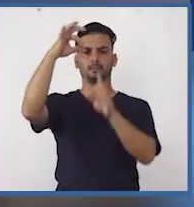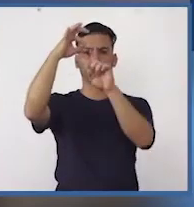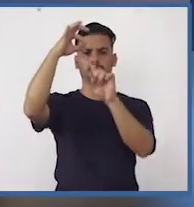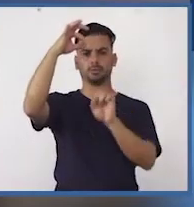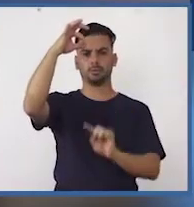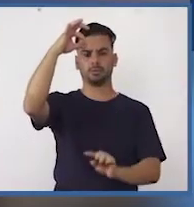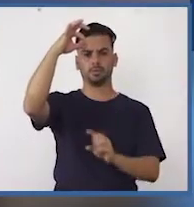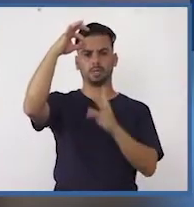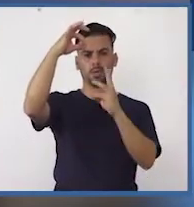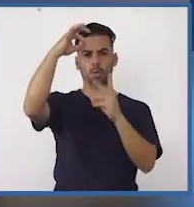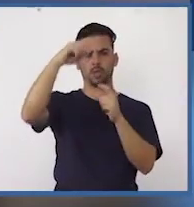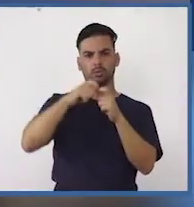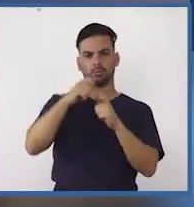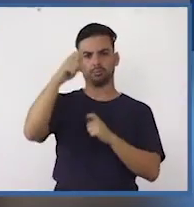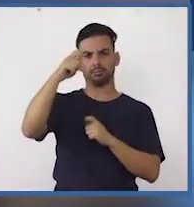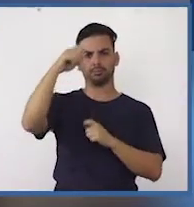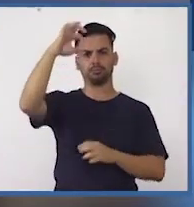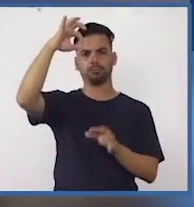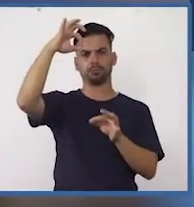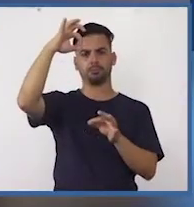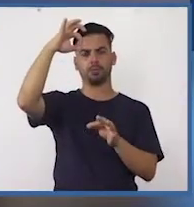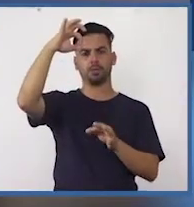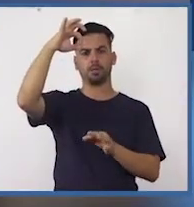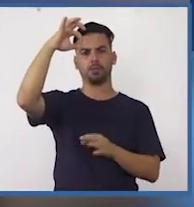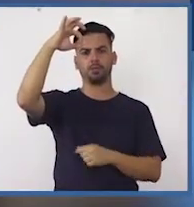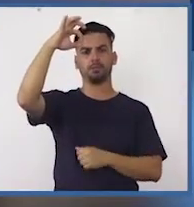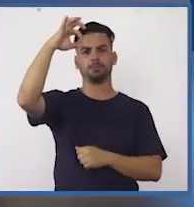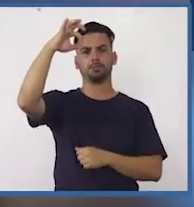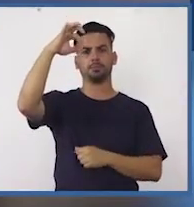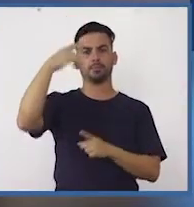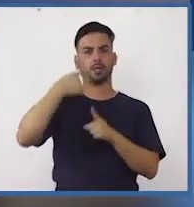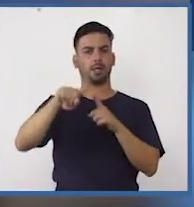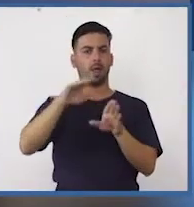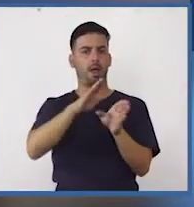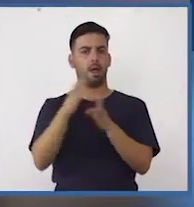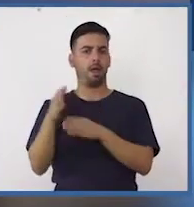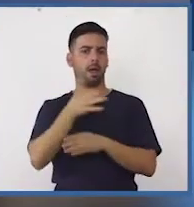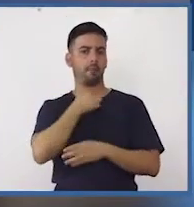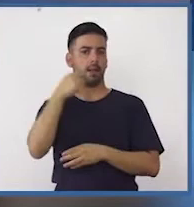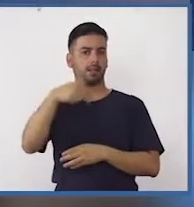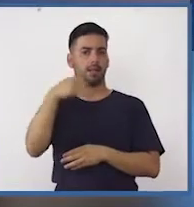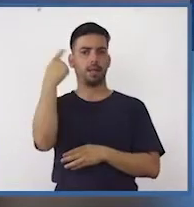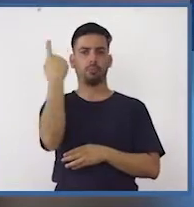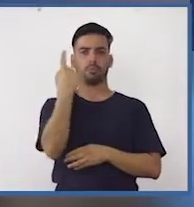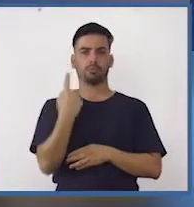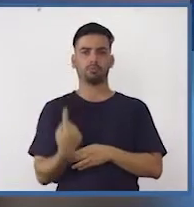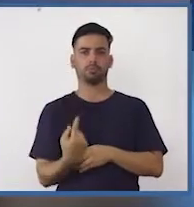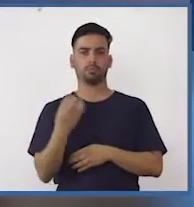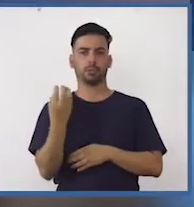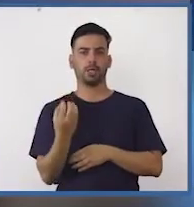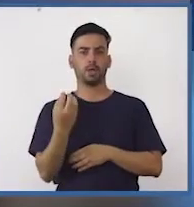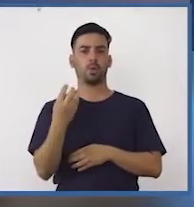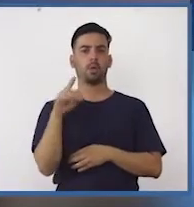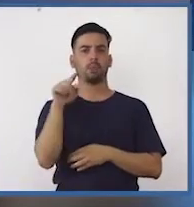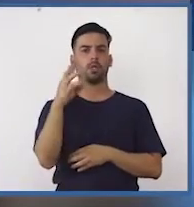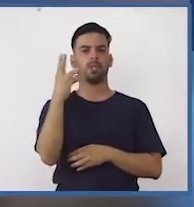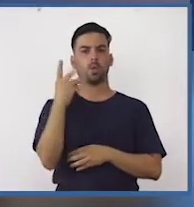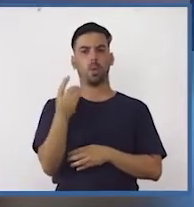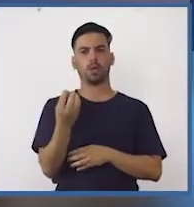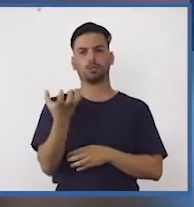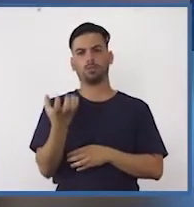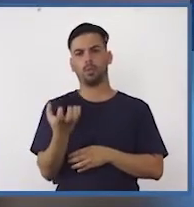péndulo. Y el cuerpo que cuelga de un resorte va a tener en cuenta la masa del cuerpo y el tipo de resorte.